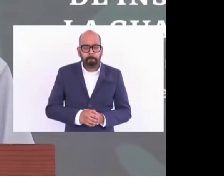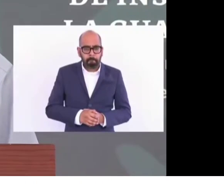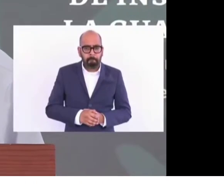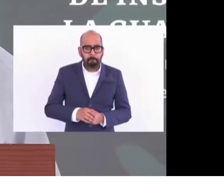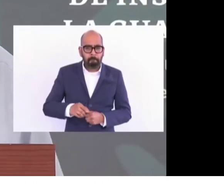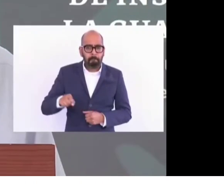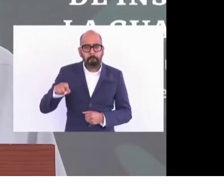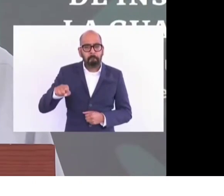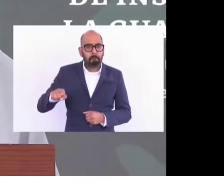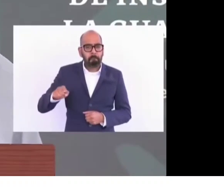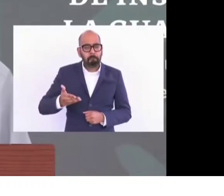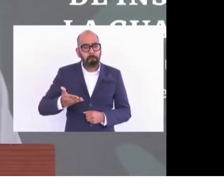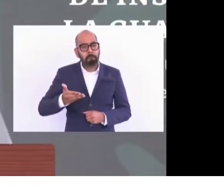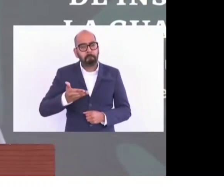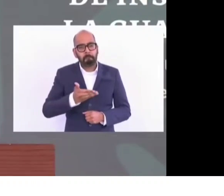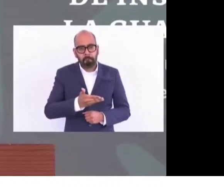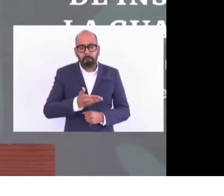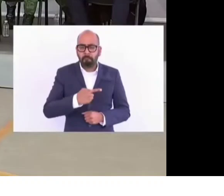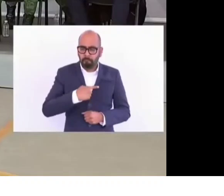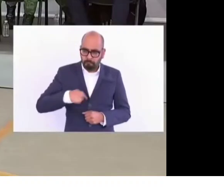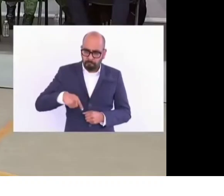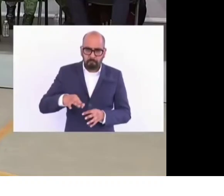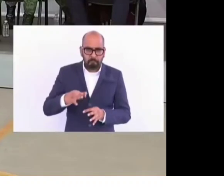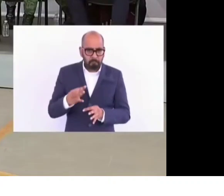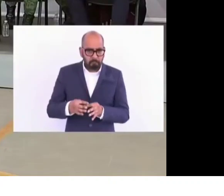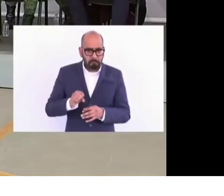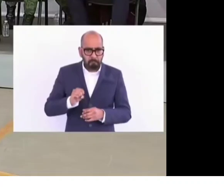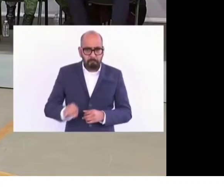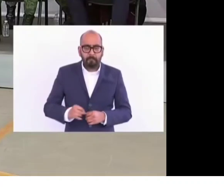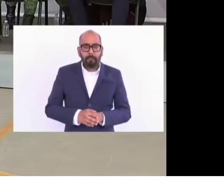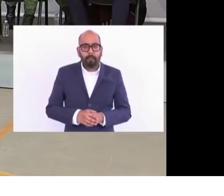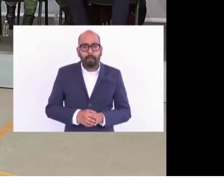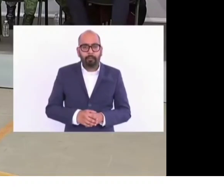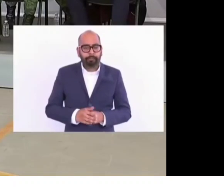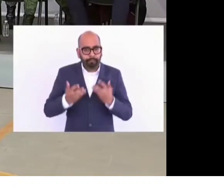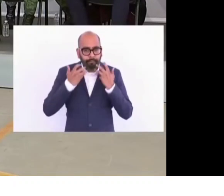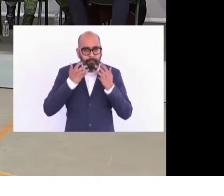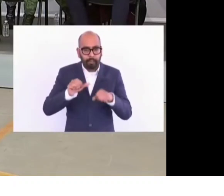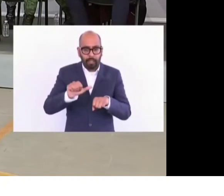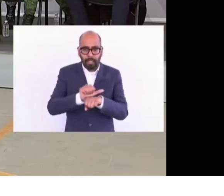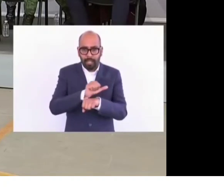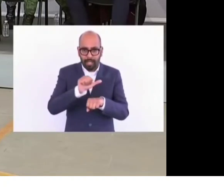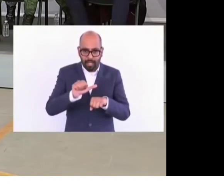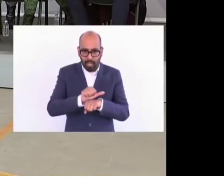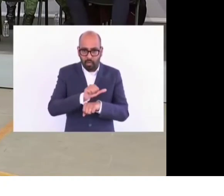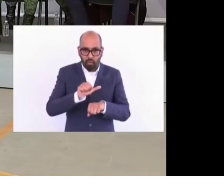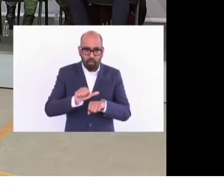demanda, esa petición de que todos los carros